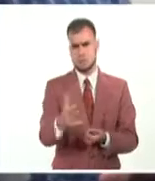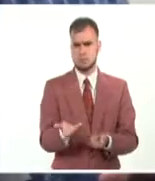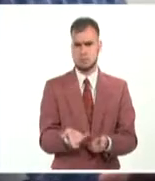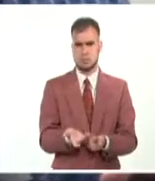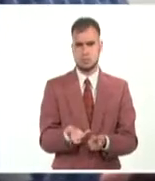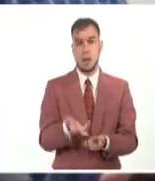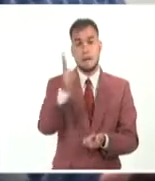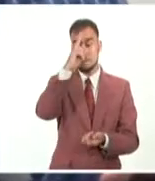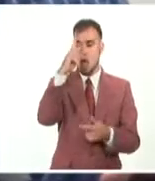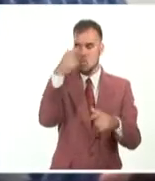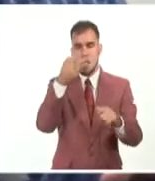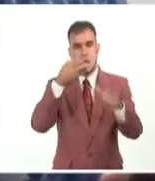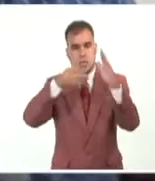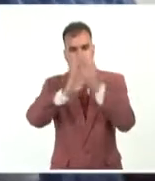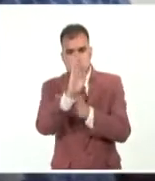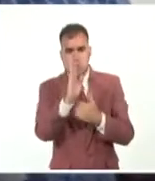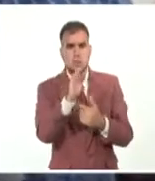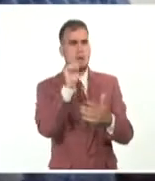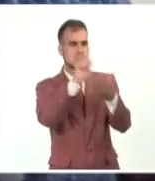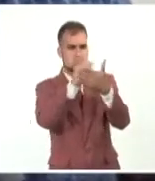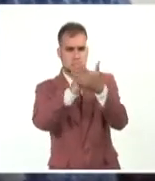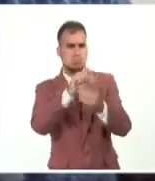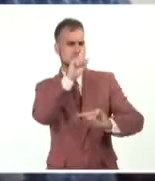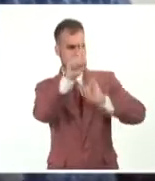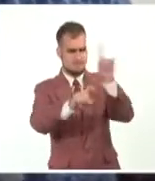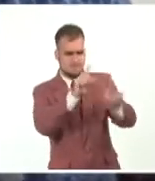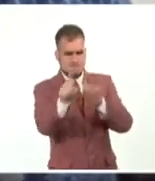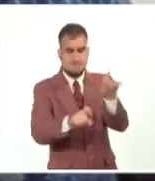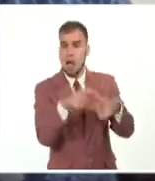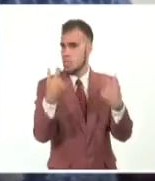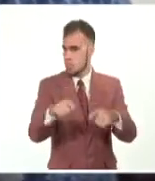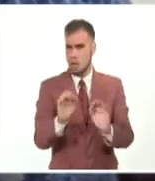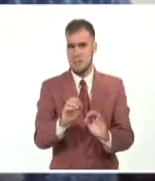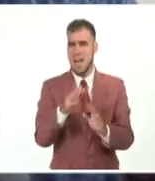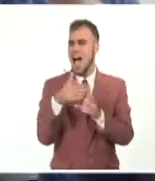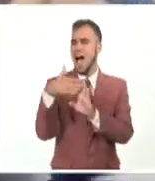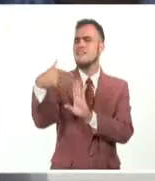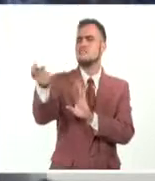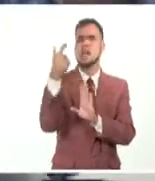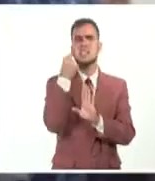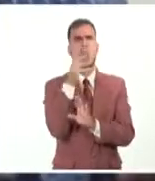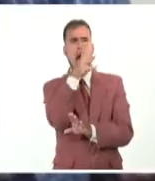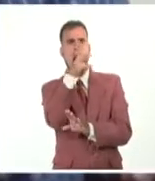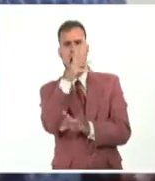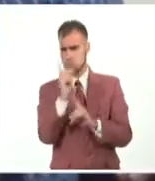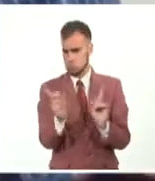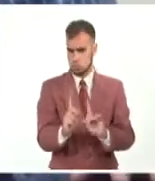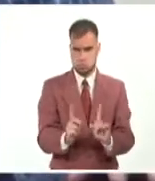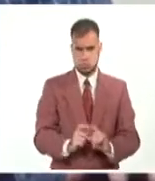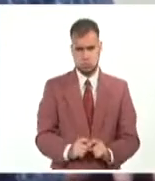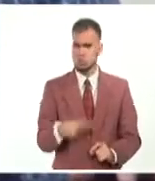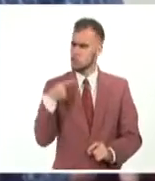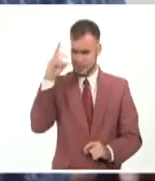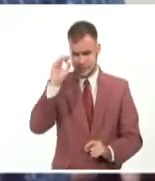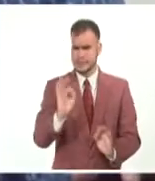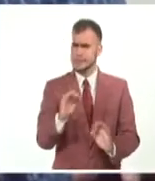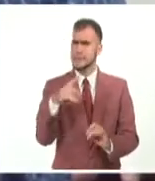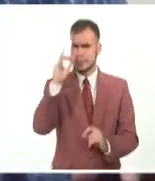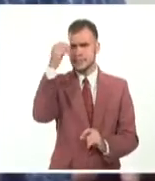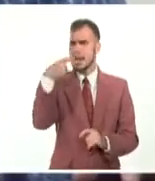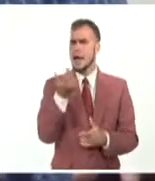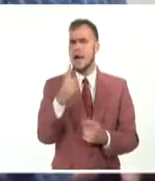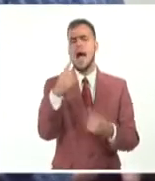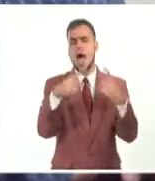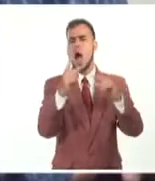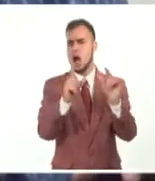Eso es engañarnos nosotros mismos, y eso se ha hecho. Y no dudo que todavía se siga haciendo. Entonces, tenemos que